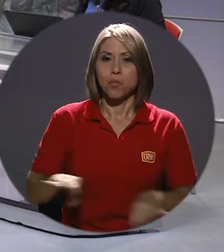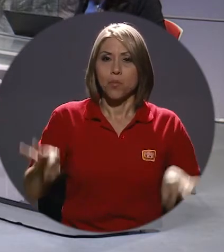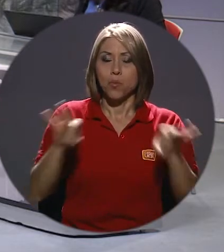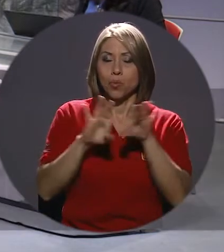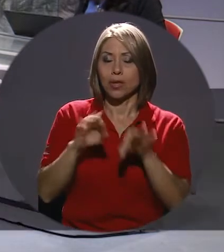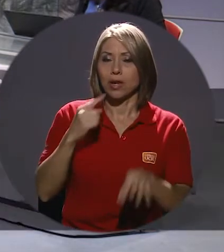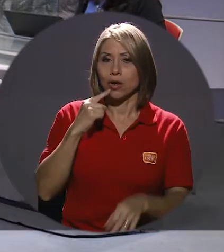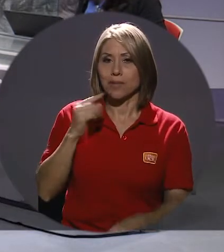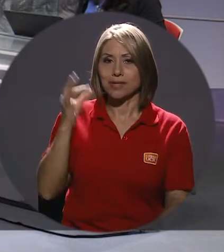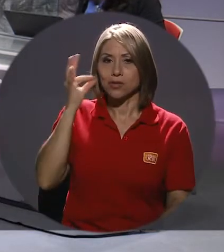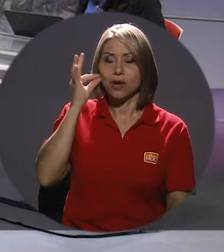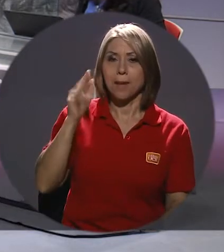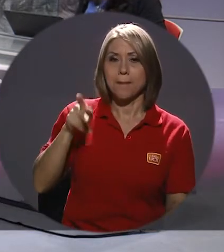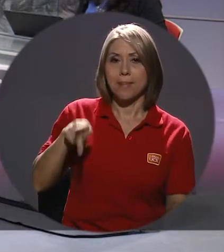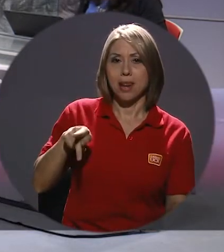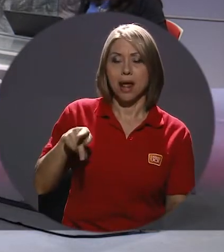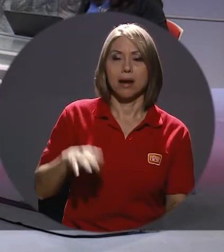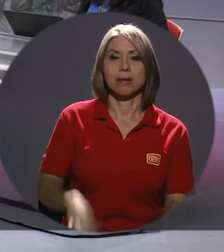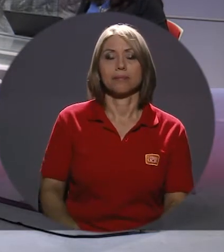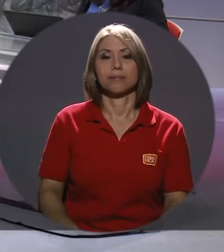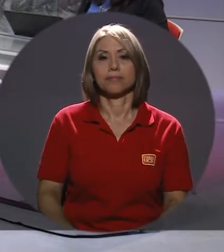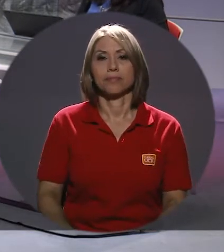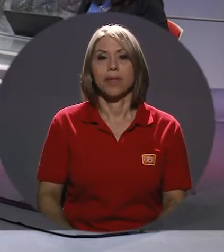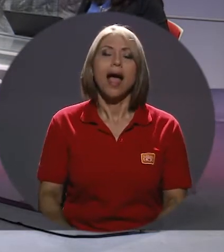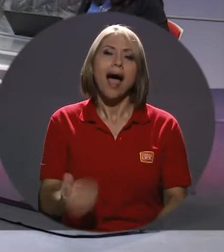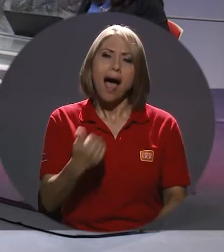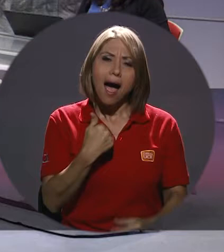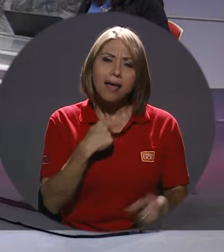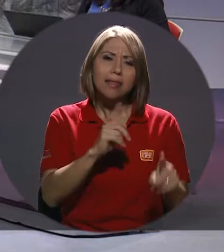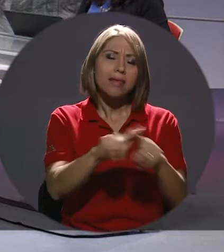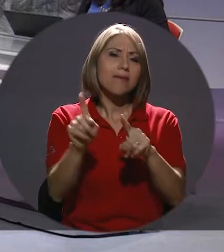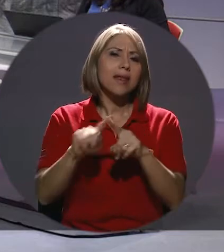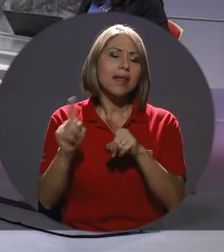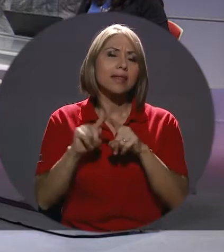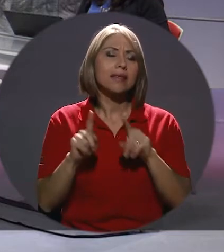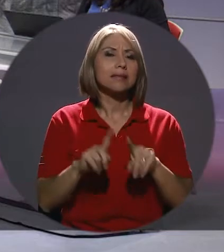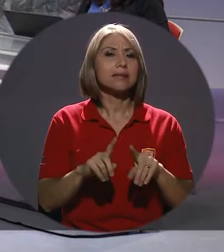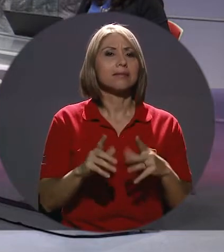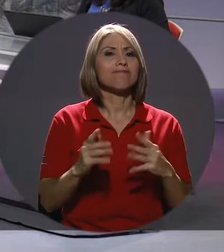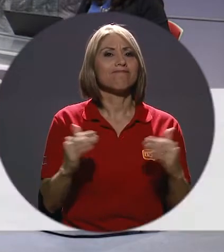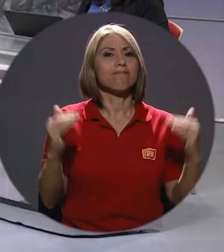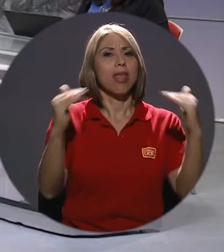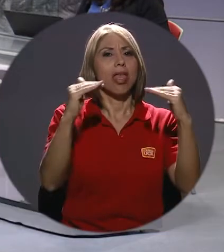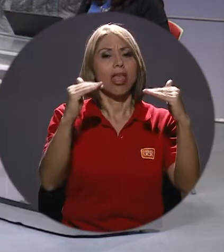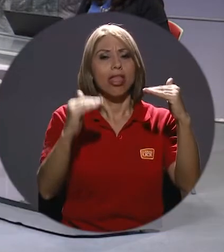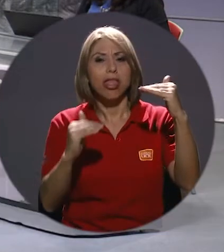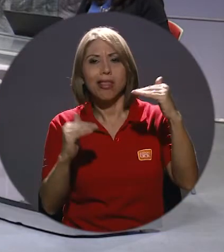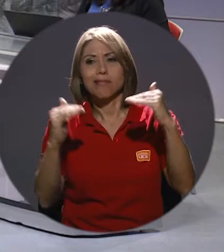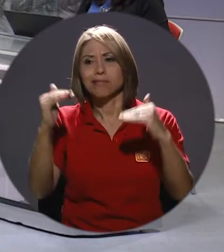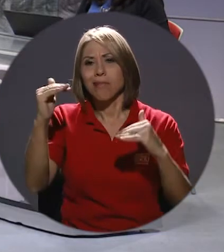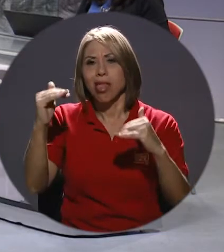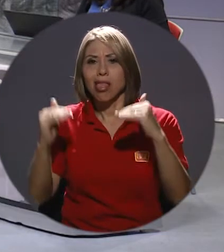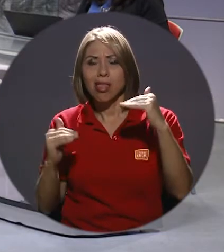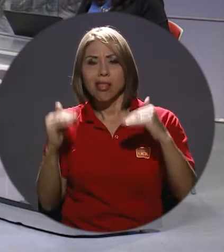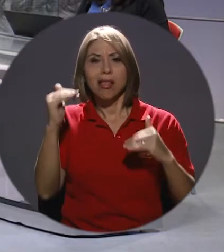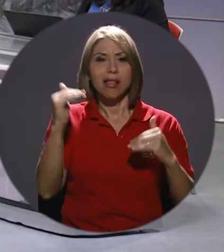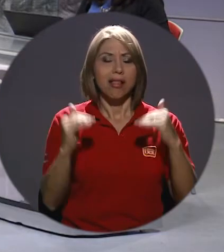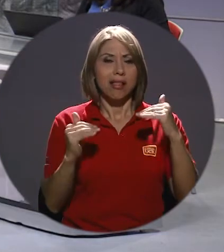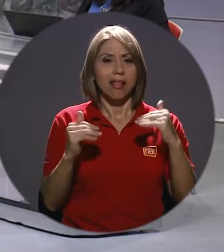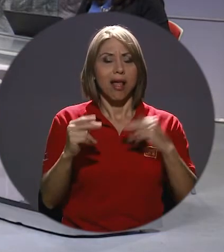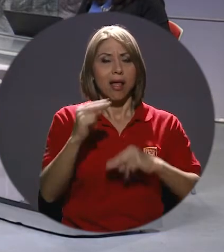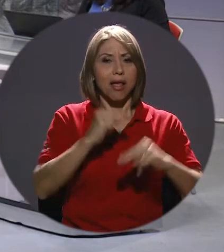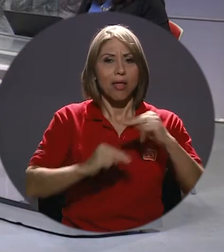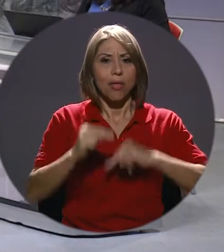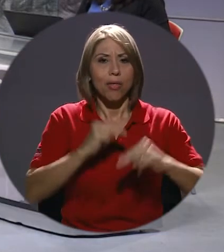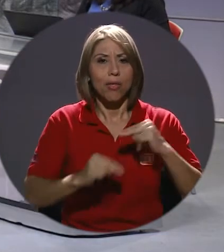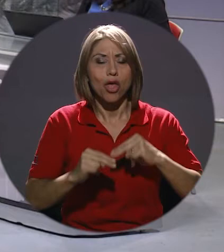Pilar, en que hay una serie de brechas en el mercado laboral. Vamos a ver, es importante analizar que no